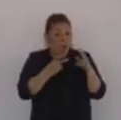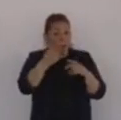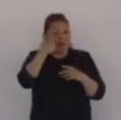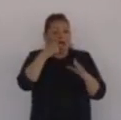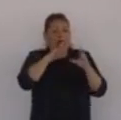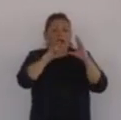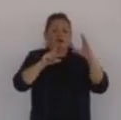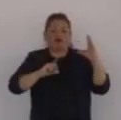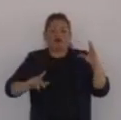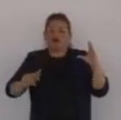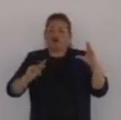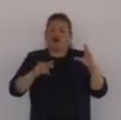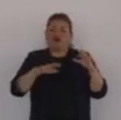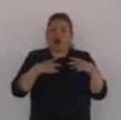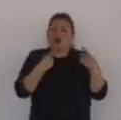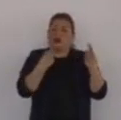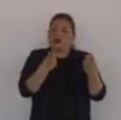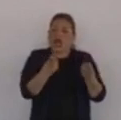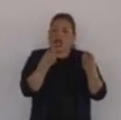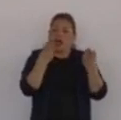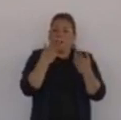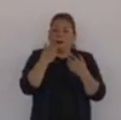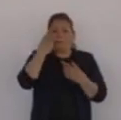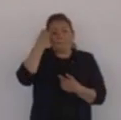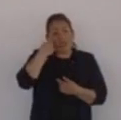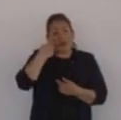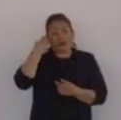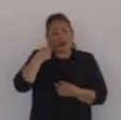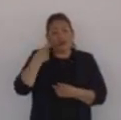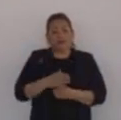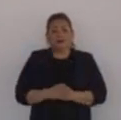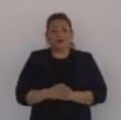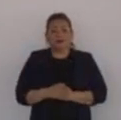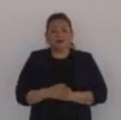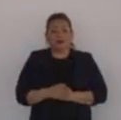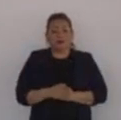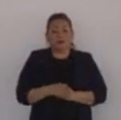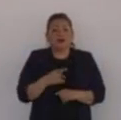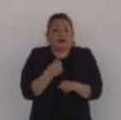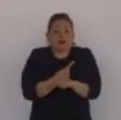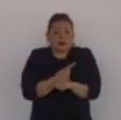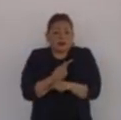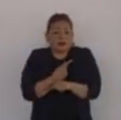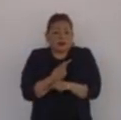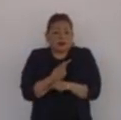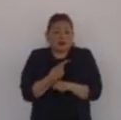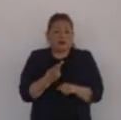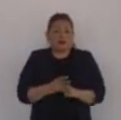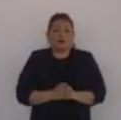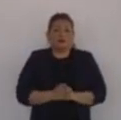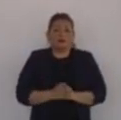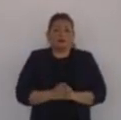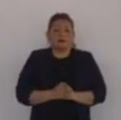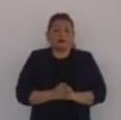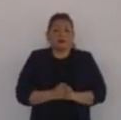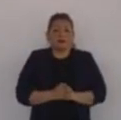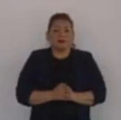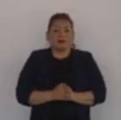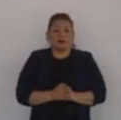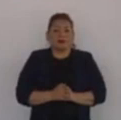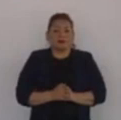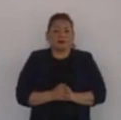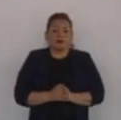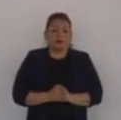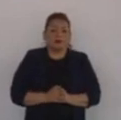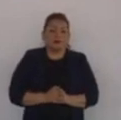todos los adultos mayores del país reciben su pensión. ¿Qué fue lo que pasó en 2021? Esta